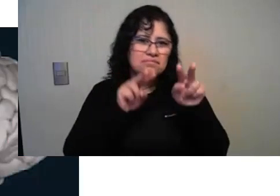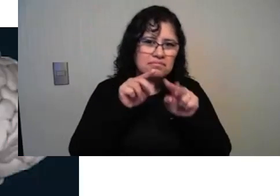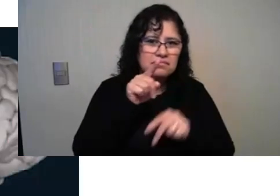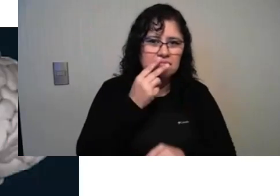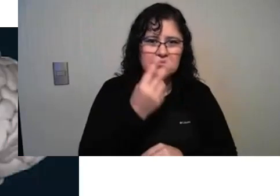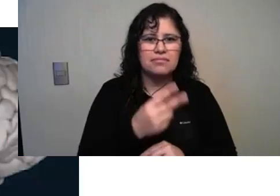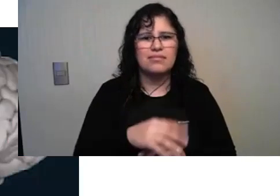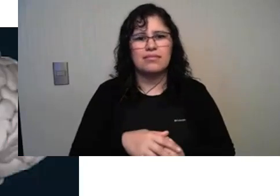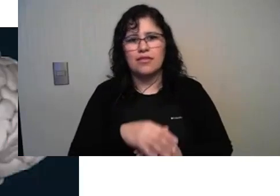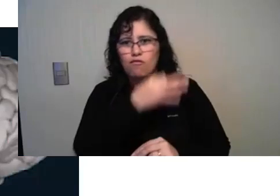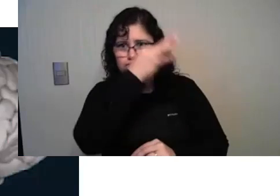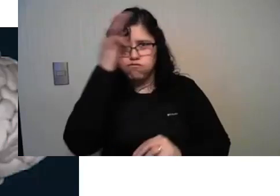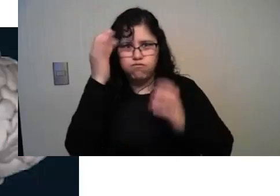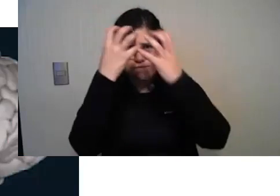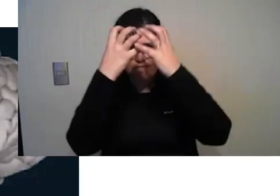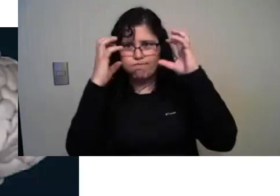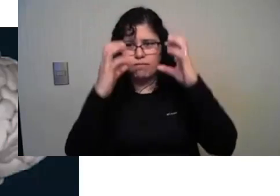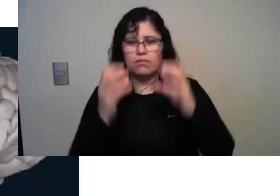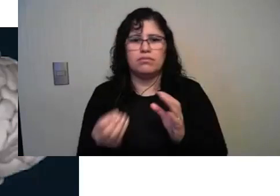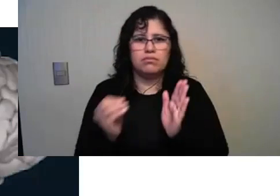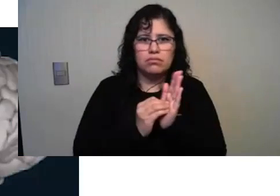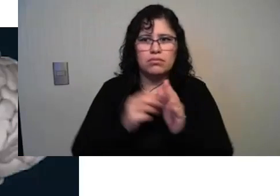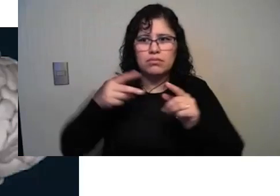gran extensión. Aquí tiene un corte,